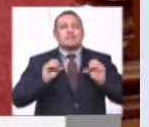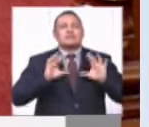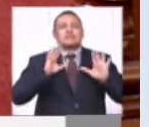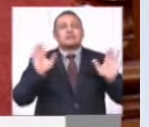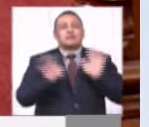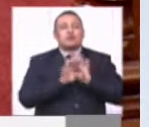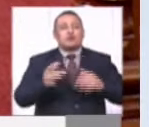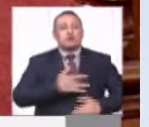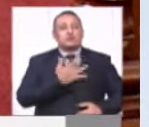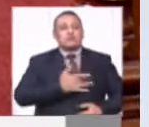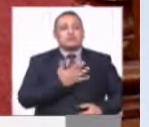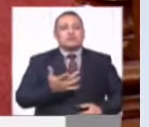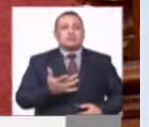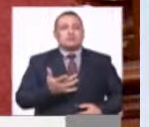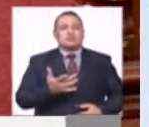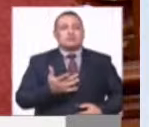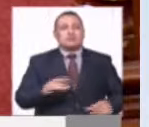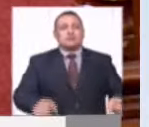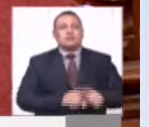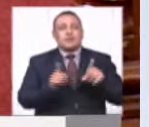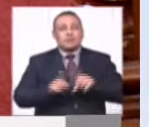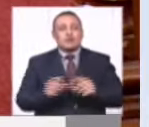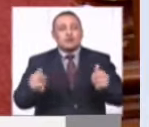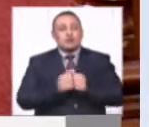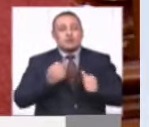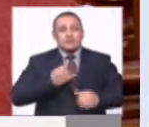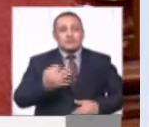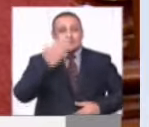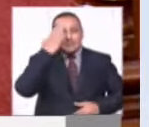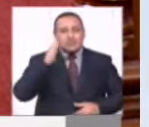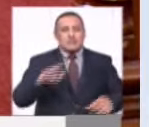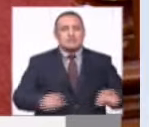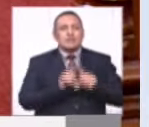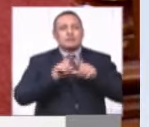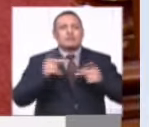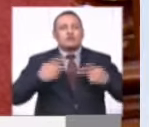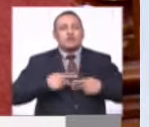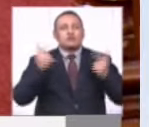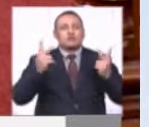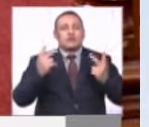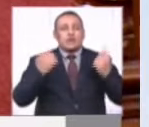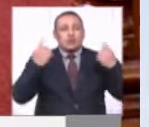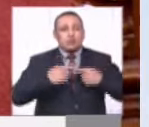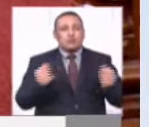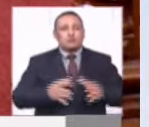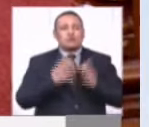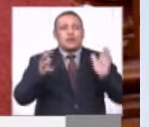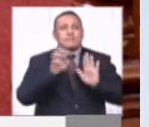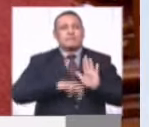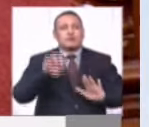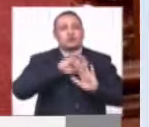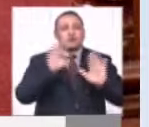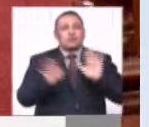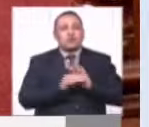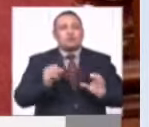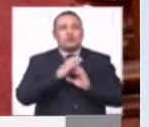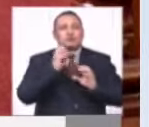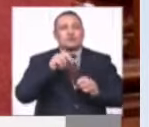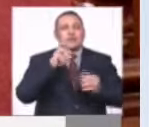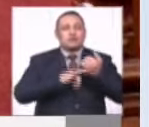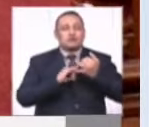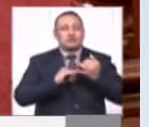con emoción, en los próximos días vamos a anunciar nuestro gran proyecto para los granos